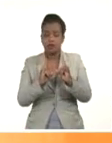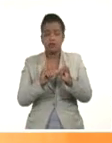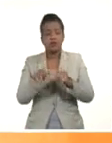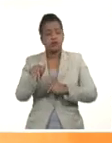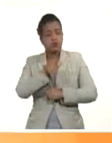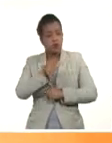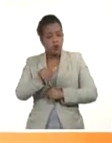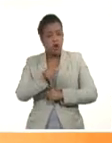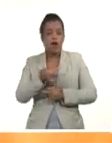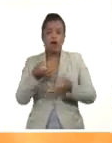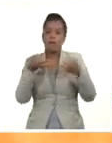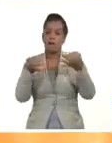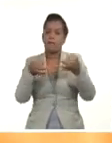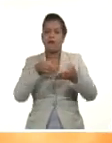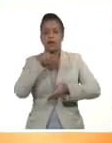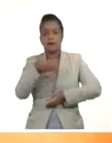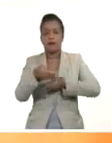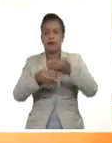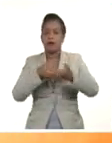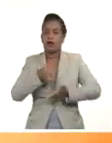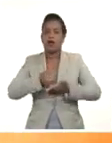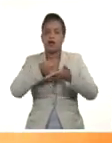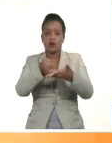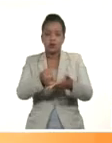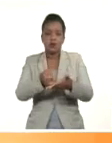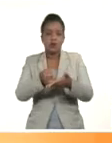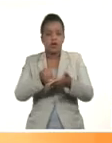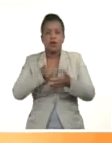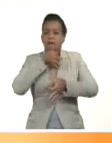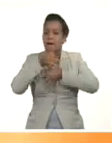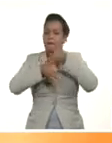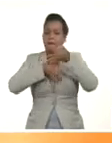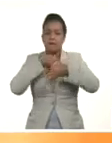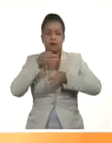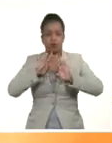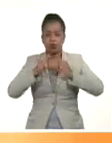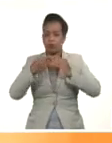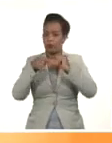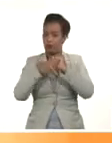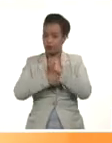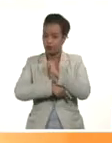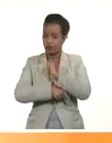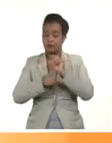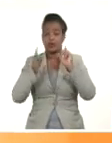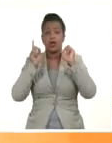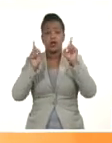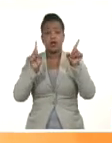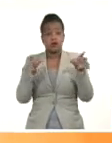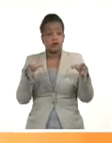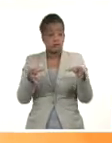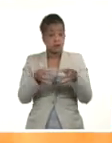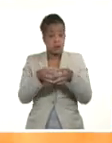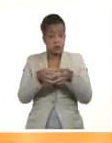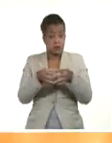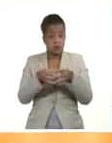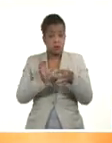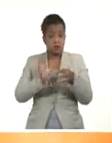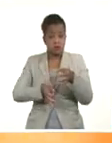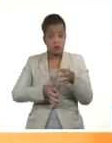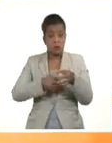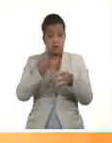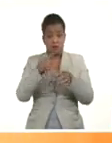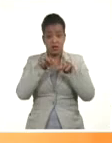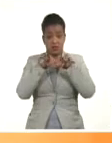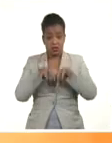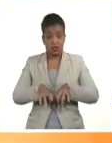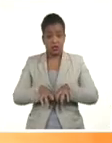los trámites y el esclarecimiento de cada detalle. En esta reunión, presidida por el primer